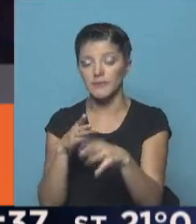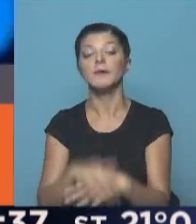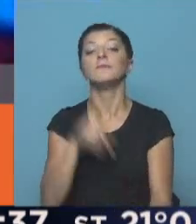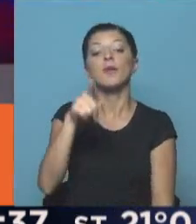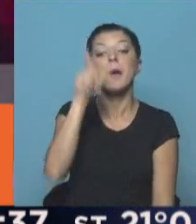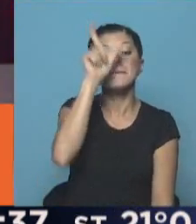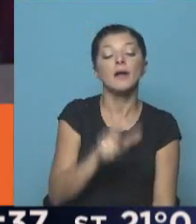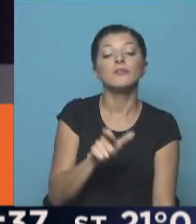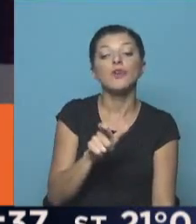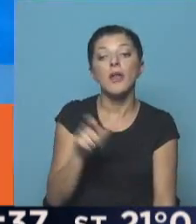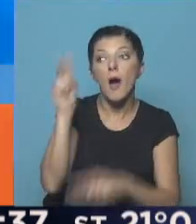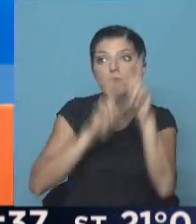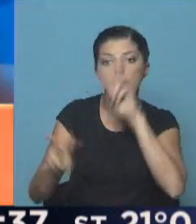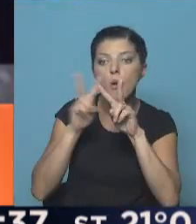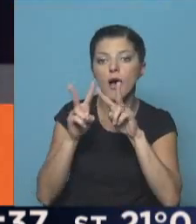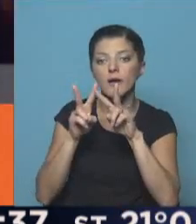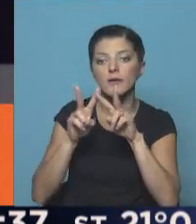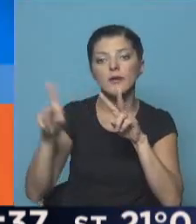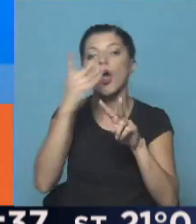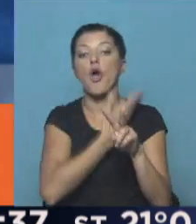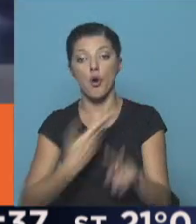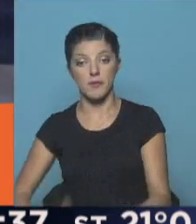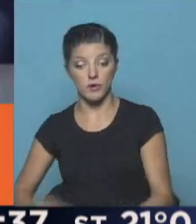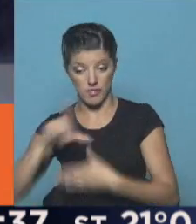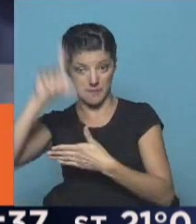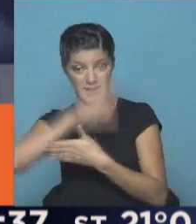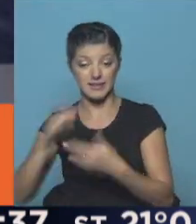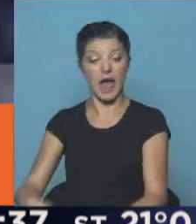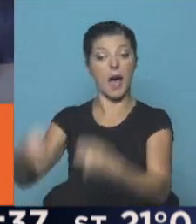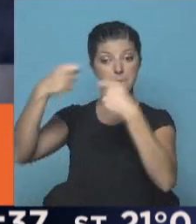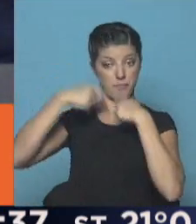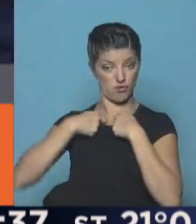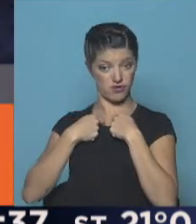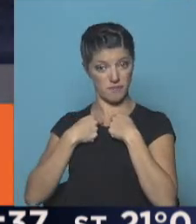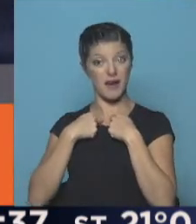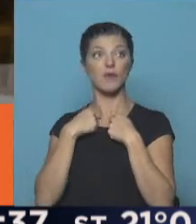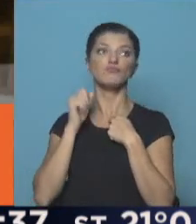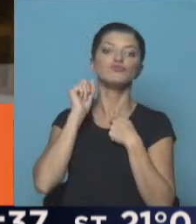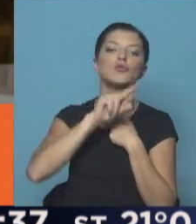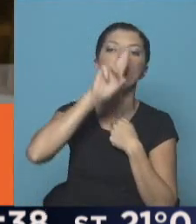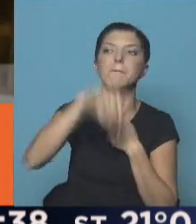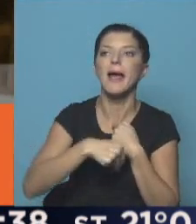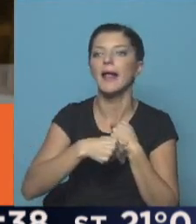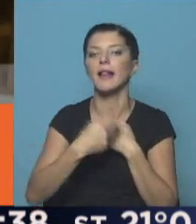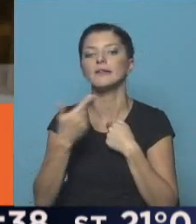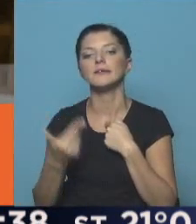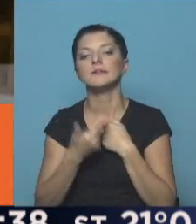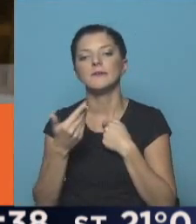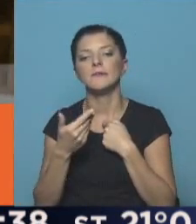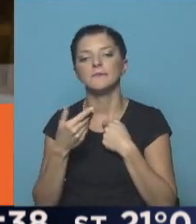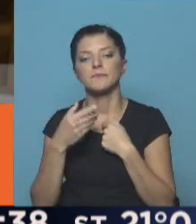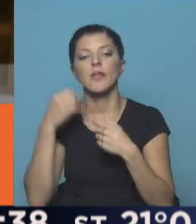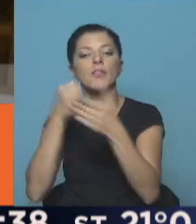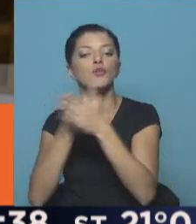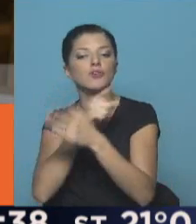va a buscar apoyo de los gobiernos en América Latina para su plan de lucha contra el